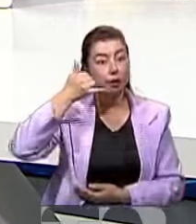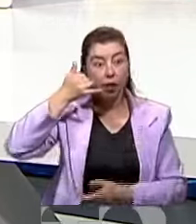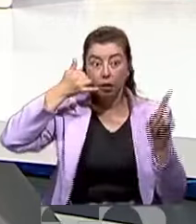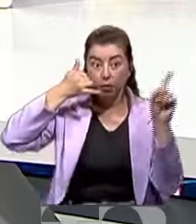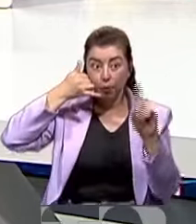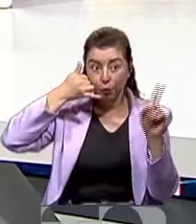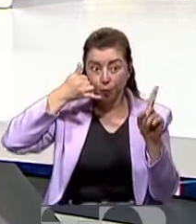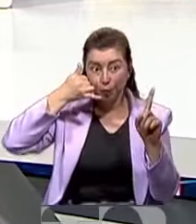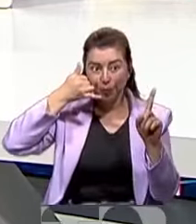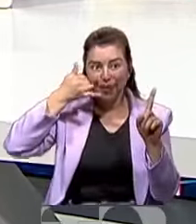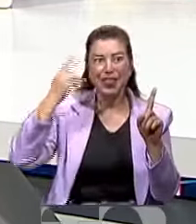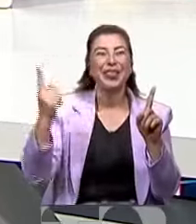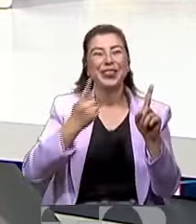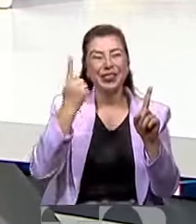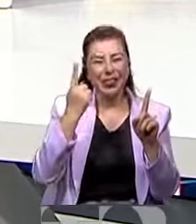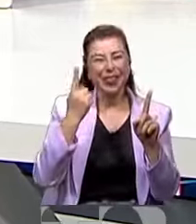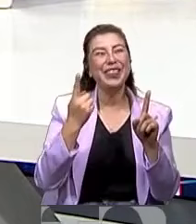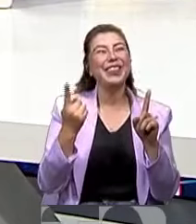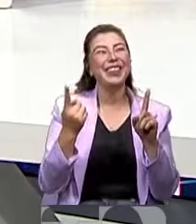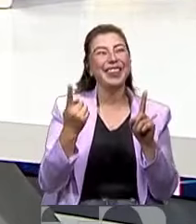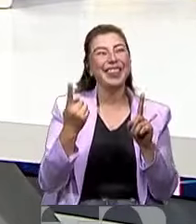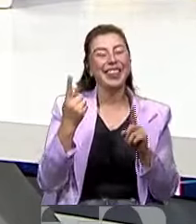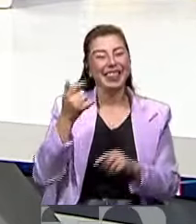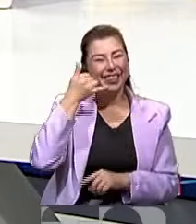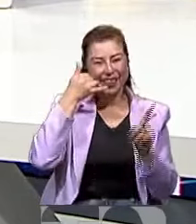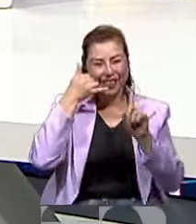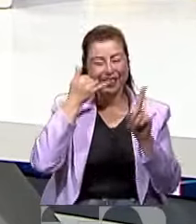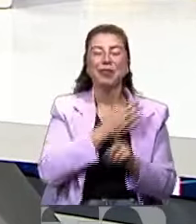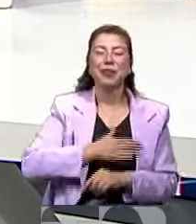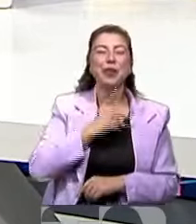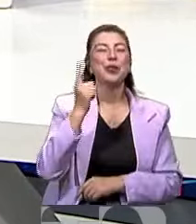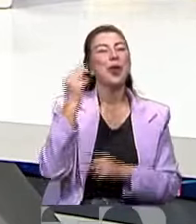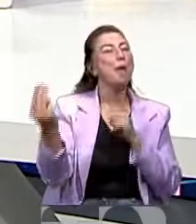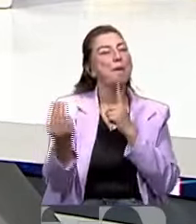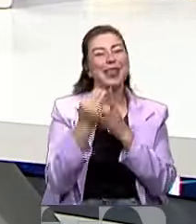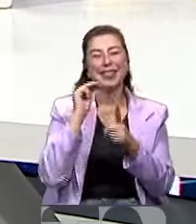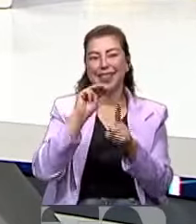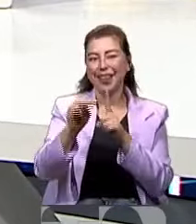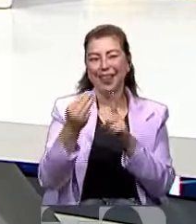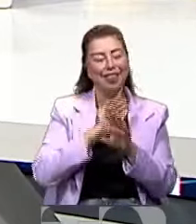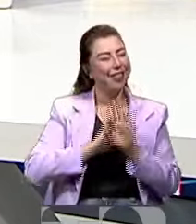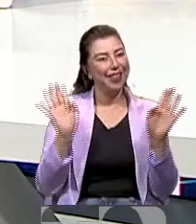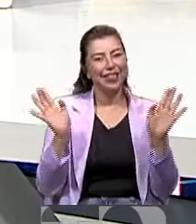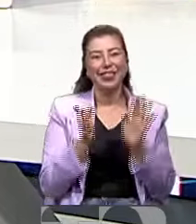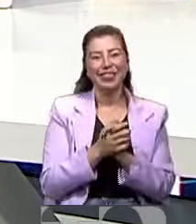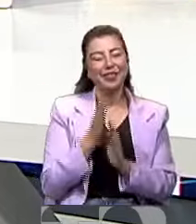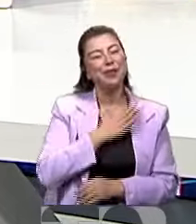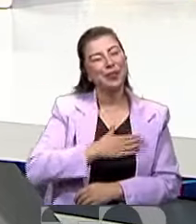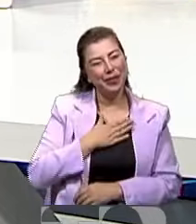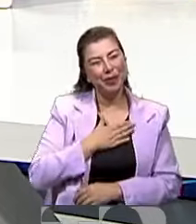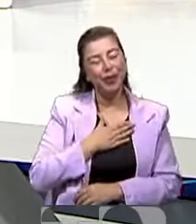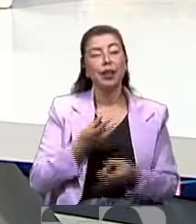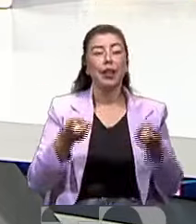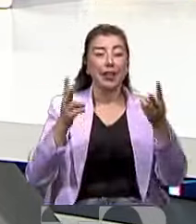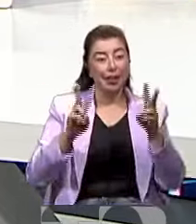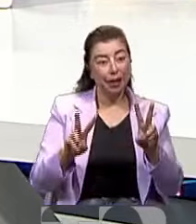Parece nada que les han llamado a la madrugada, que nadie le va a contestar. Mensajitos. Y de hecho nos llegan muchos mensajes súper súper bonitos de agradecimiento